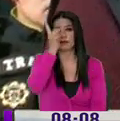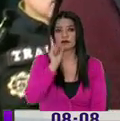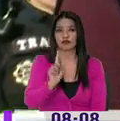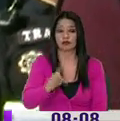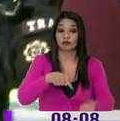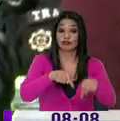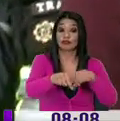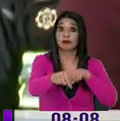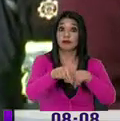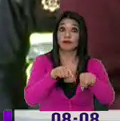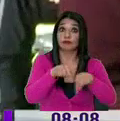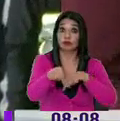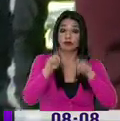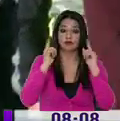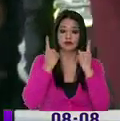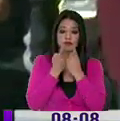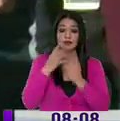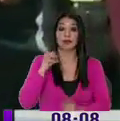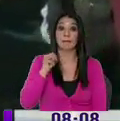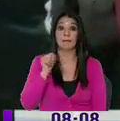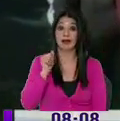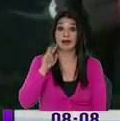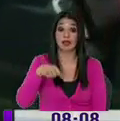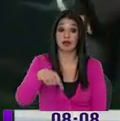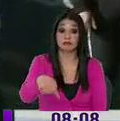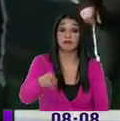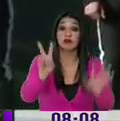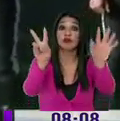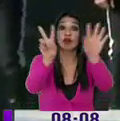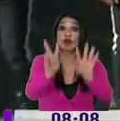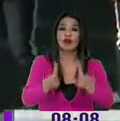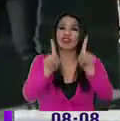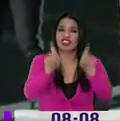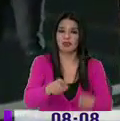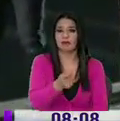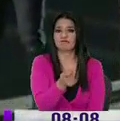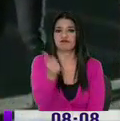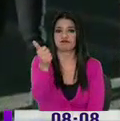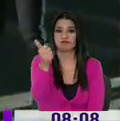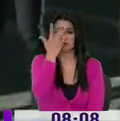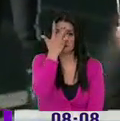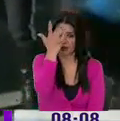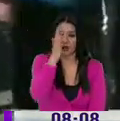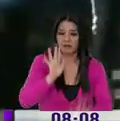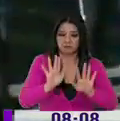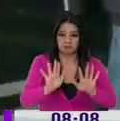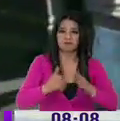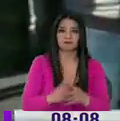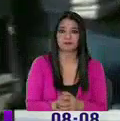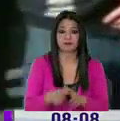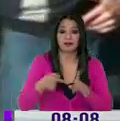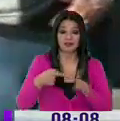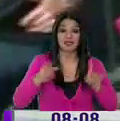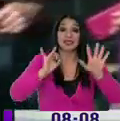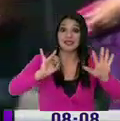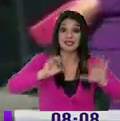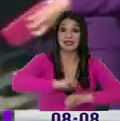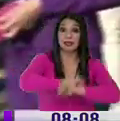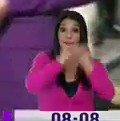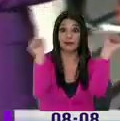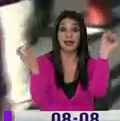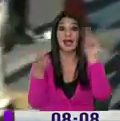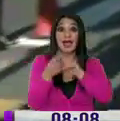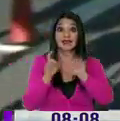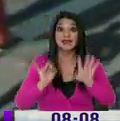este contraflujo que va de la Santa María a la Colón debe ser eliminado, porque además de que tenía desde las 7 de la mañana hasta las 7 de la